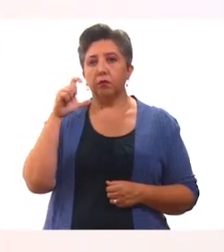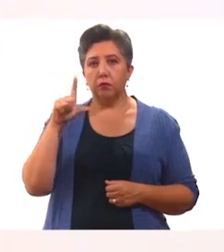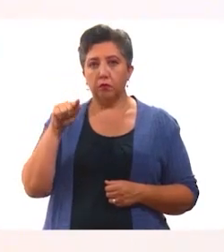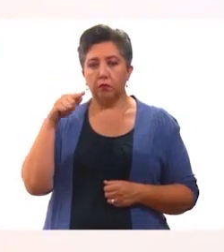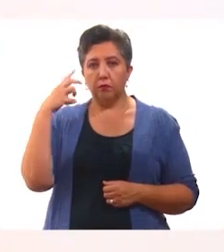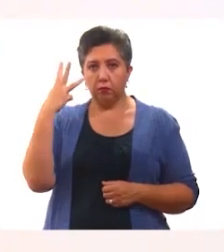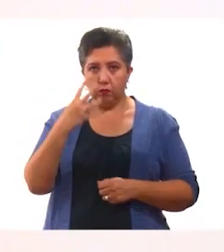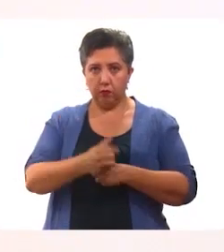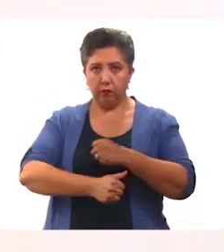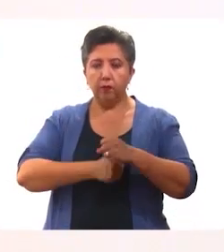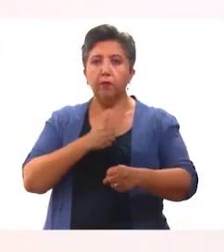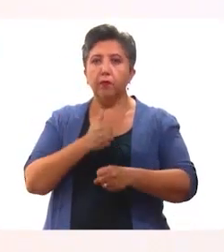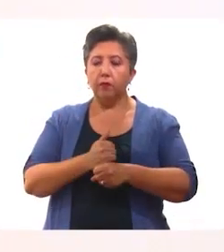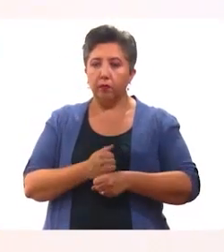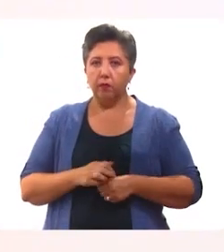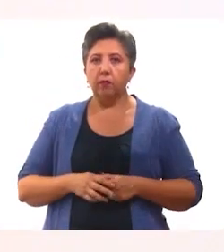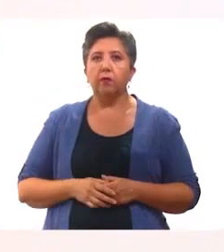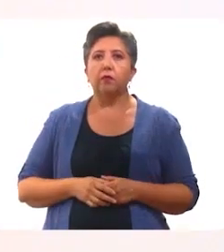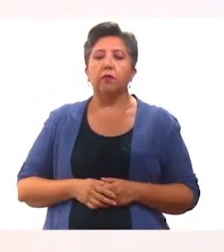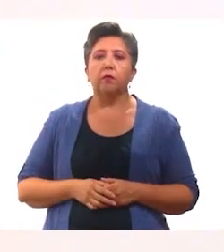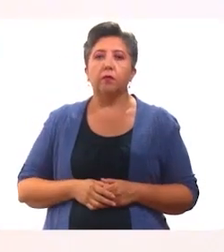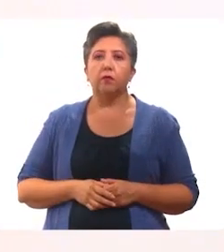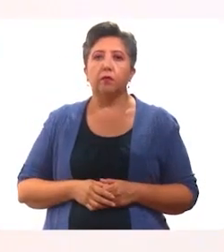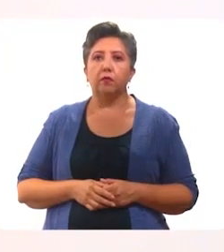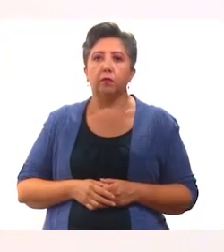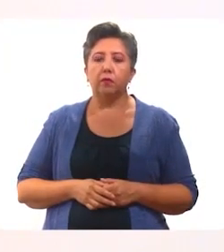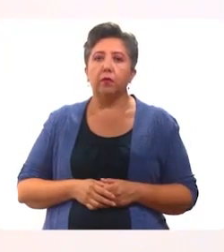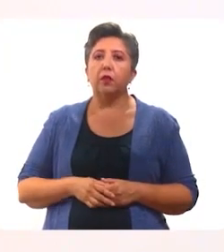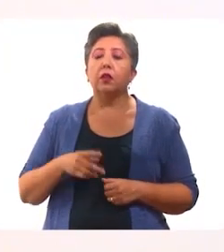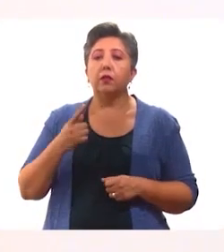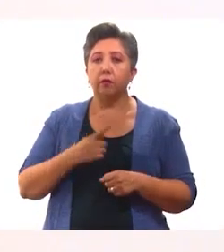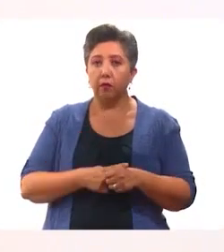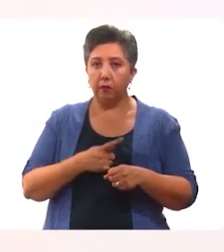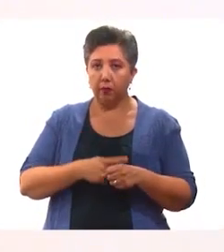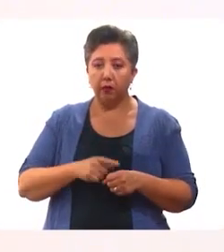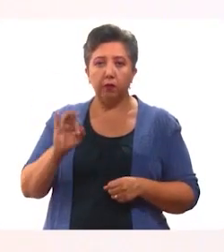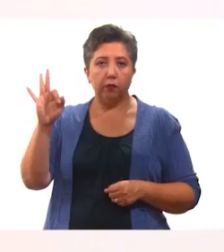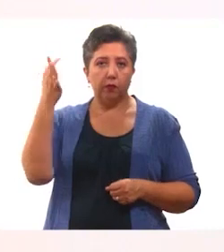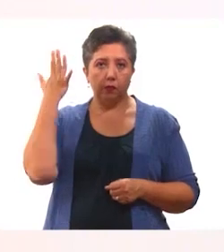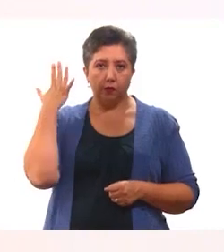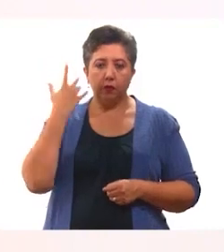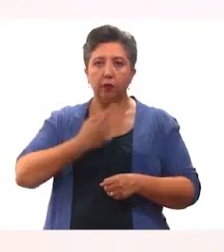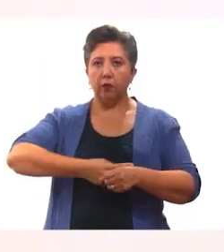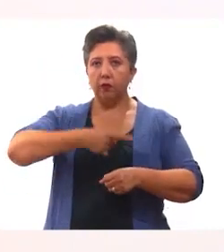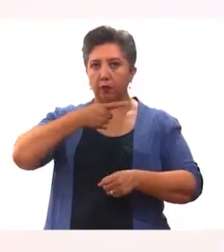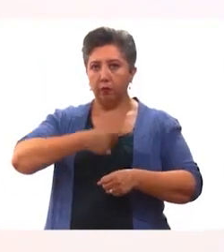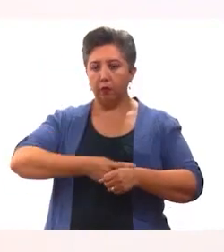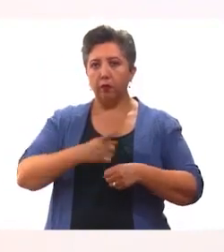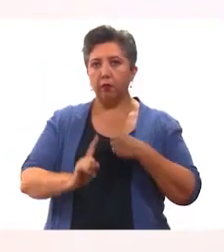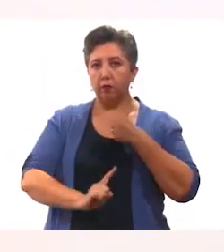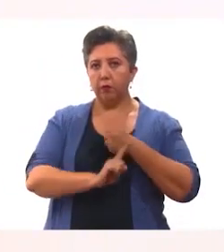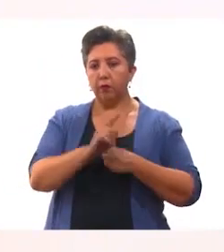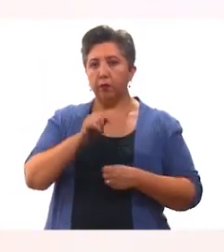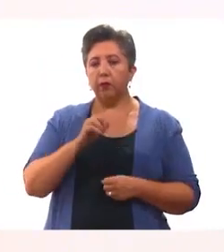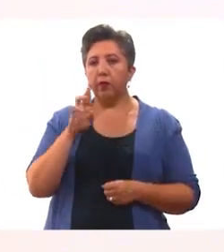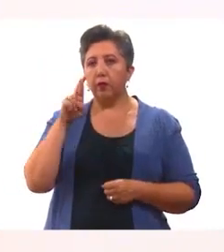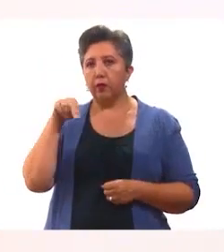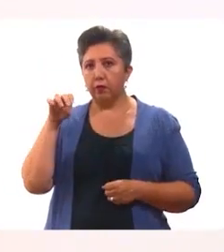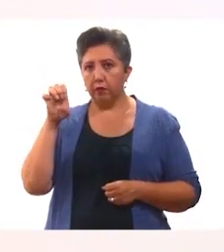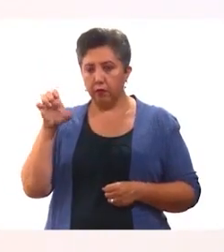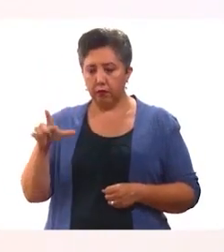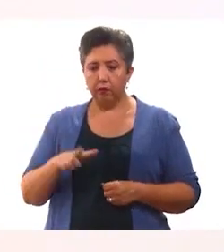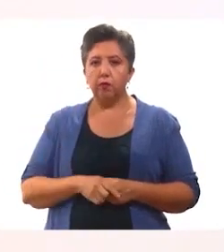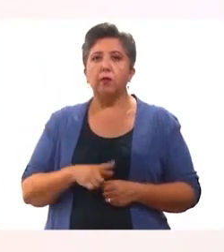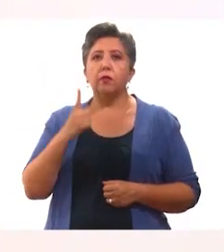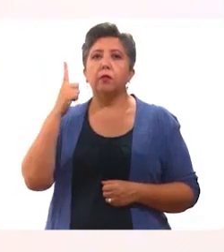y 73 años de edad respectivamente. Sus principales enfermedades fueron hipertensión e insuficiencia renal